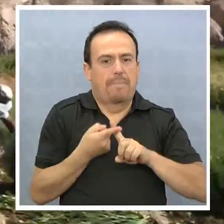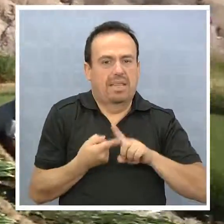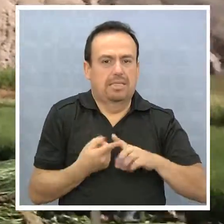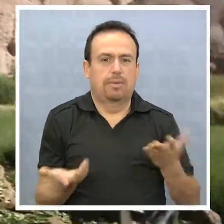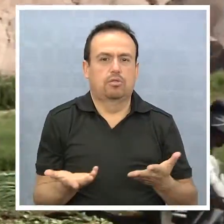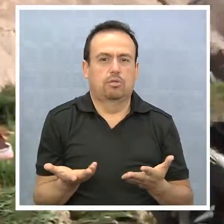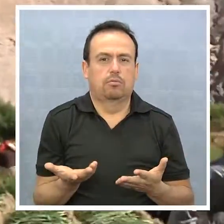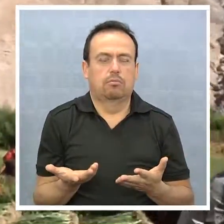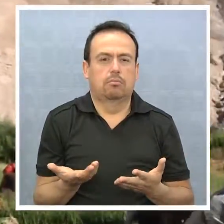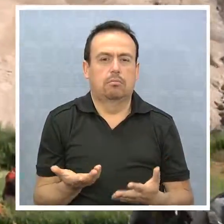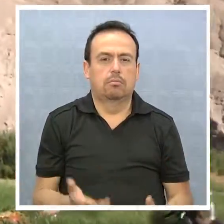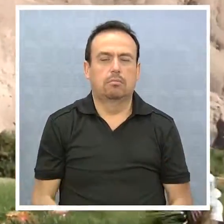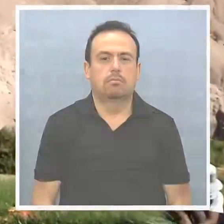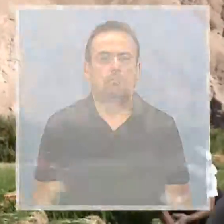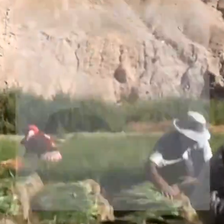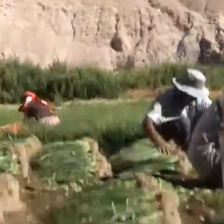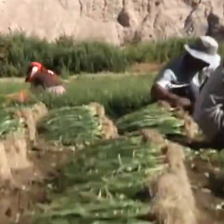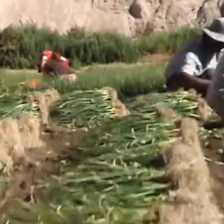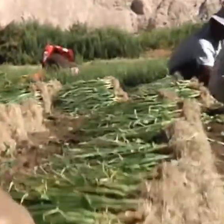participación